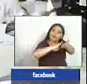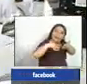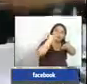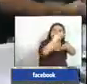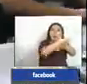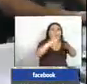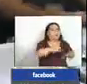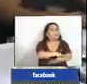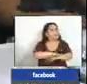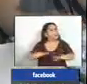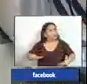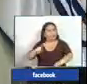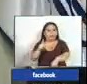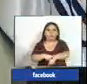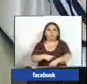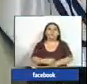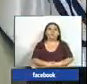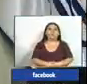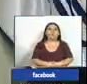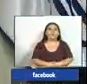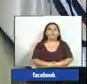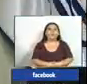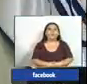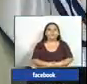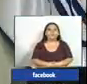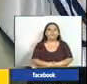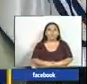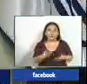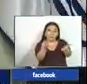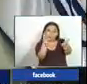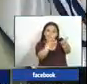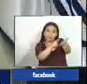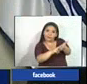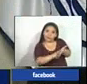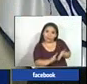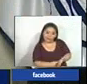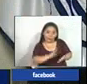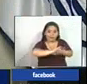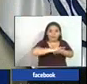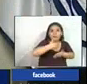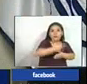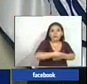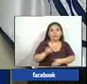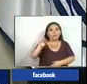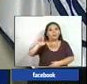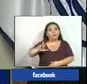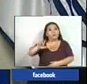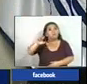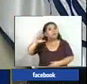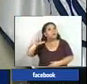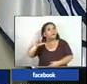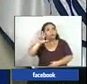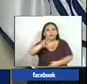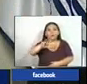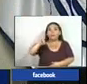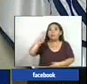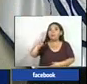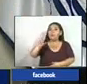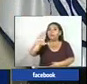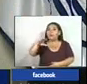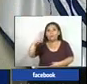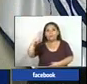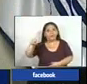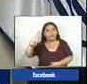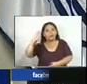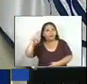también se cerró. Se incorporan al registro electoral 300.539 que sumados